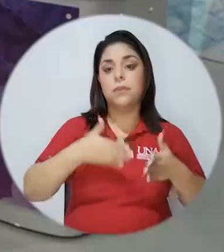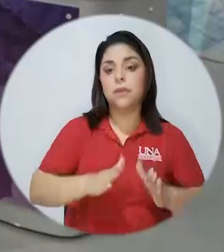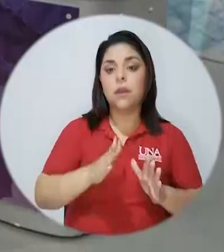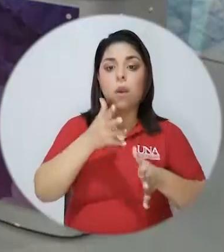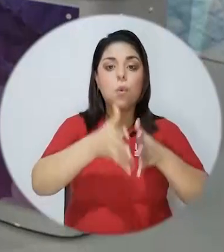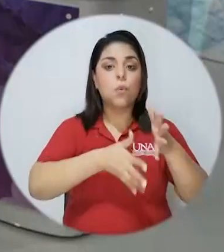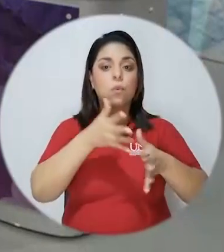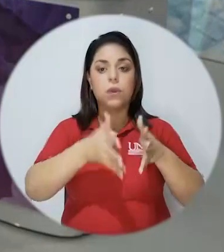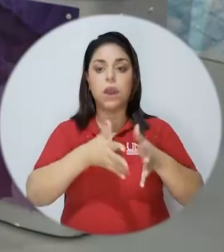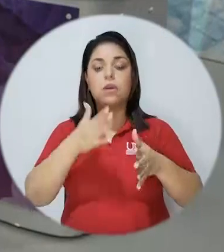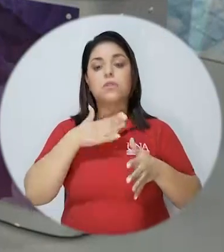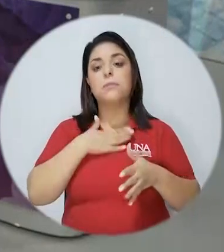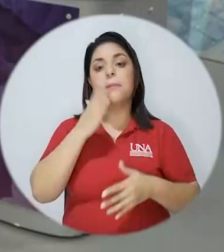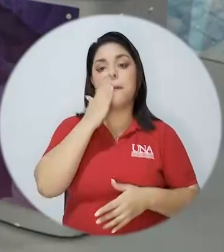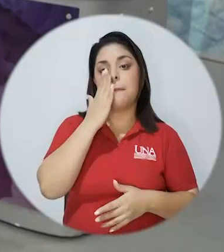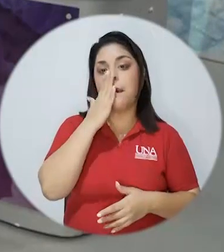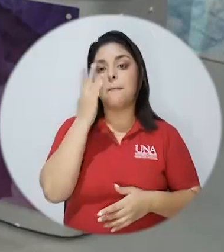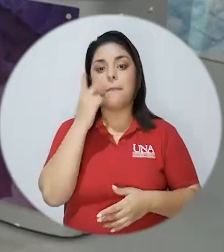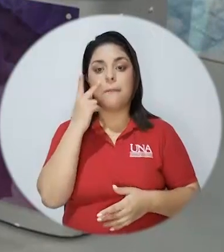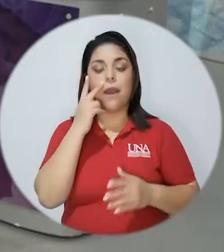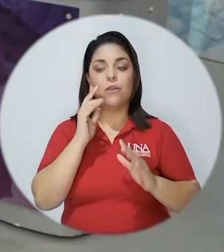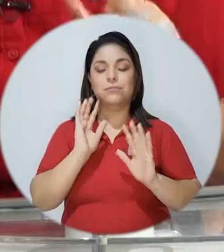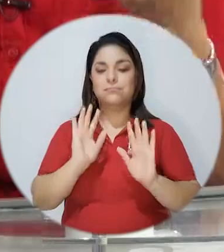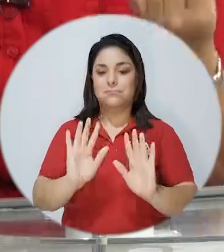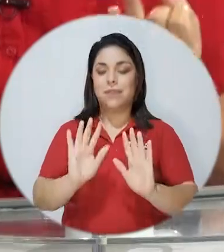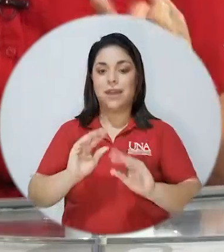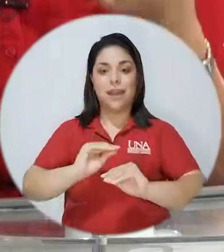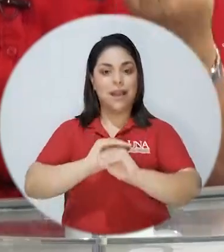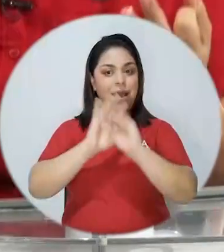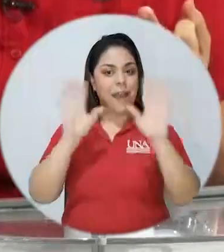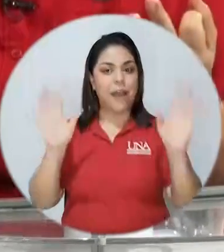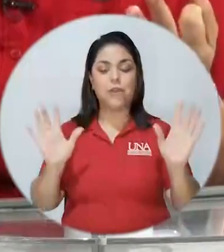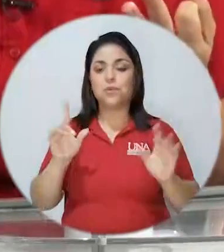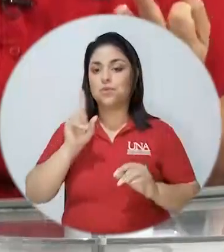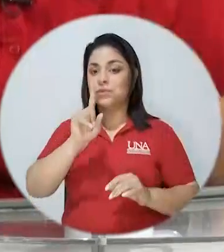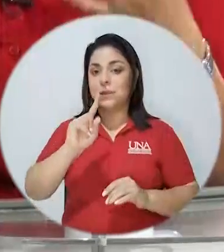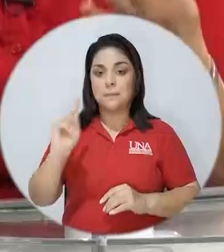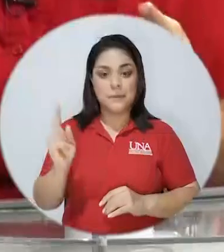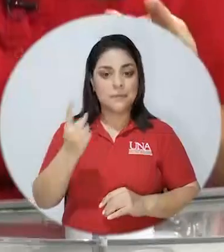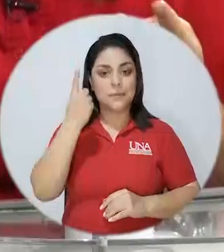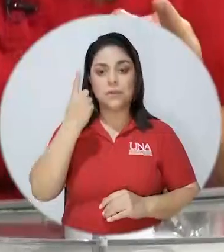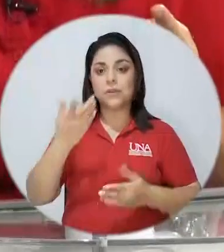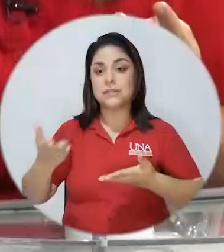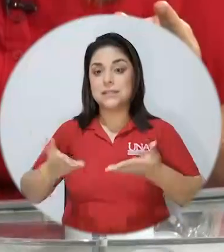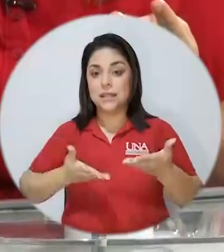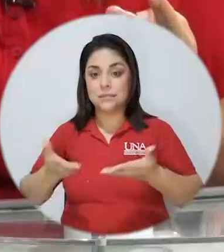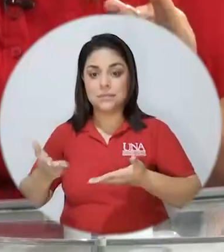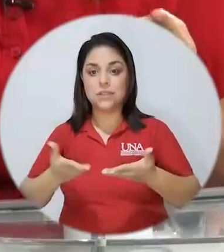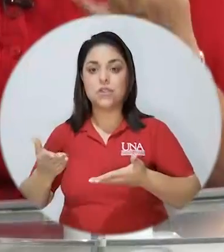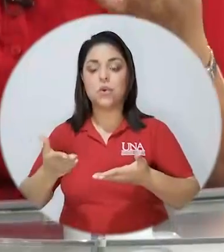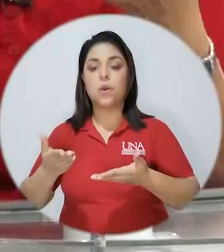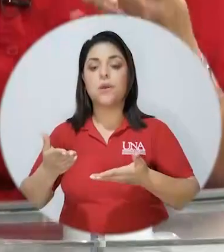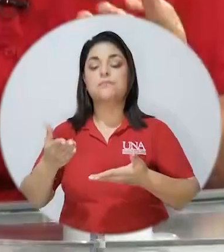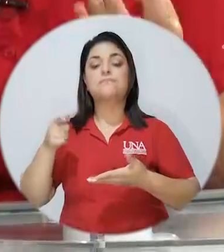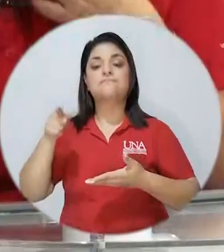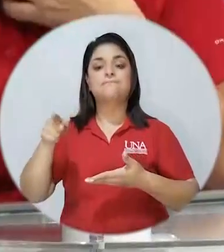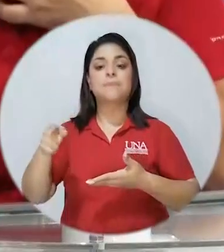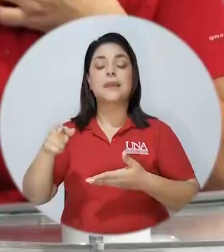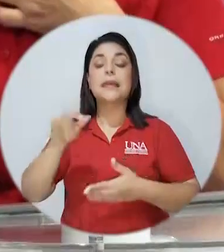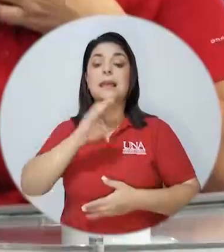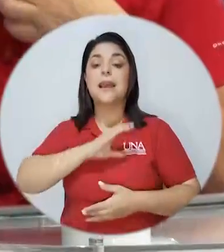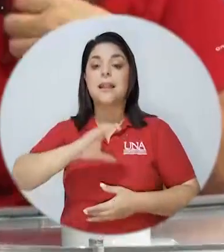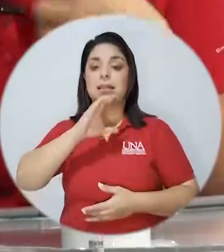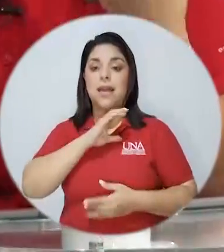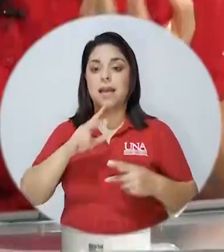hay que ser claro, el teletrabajo va en el bien del ambiente, de la institución, del servicio y de la calidad de vida. Pero la calidad de vida, o sea,